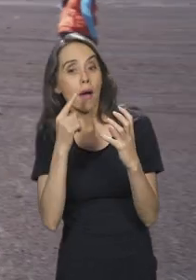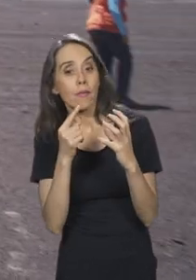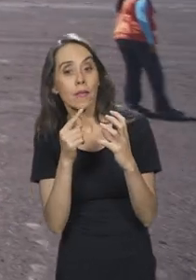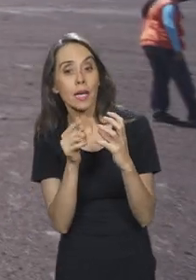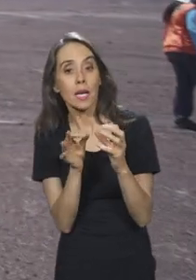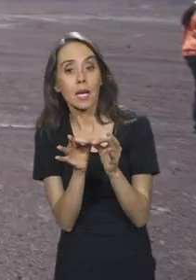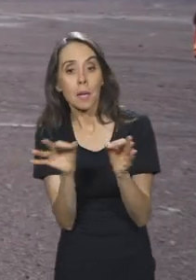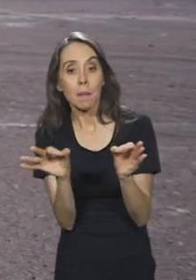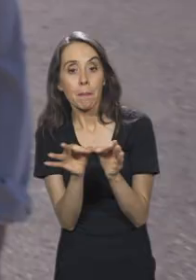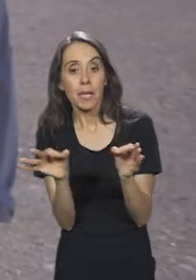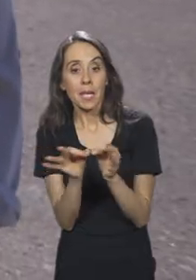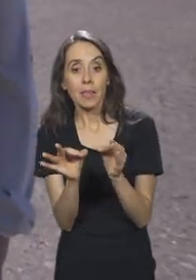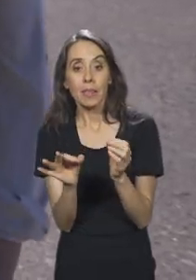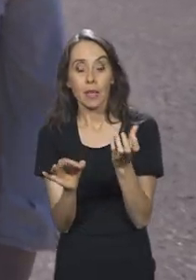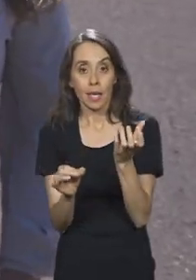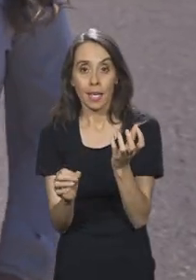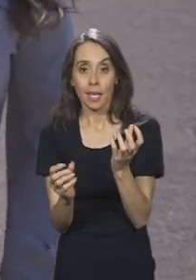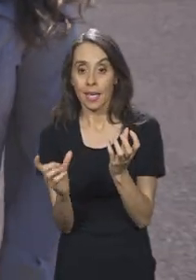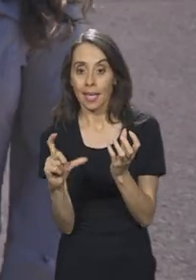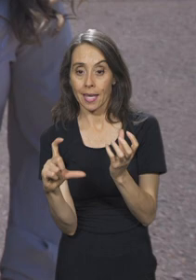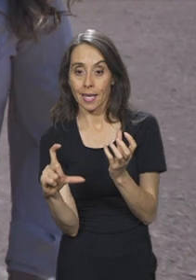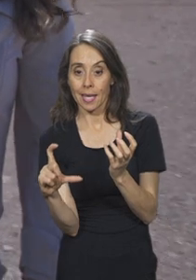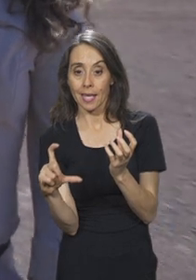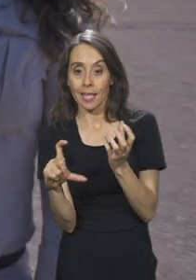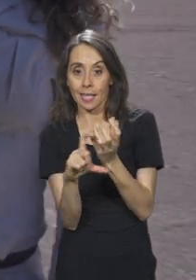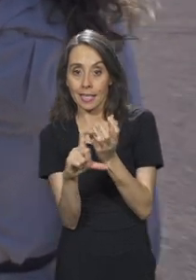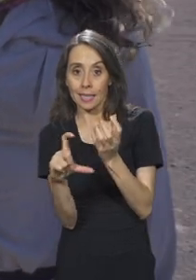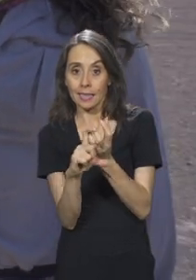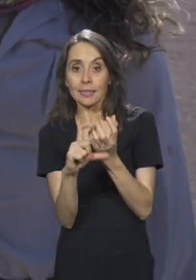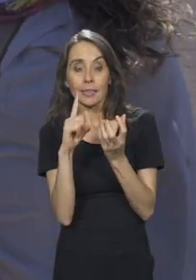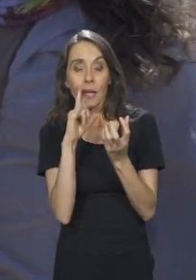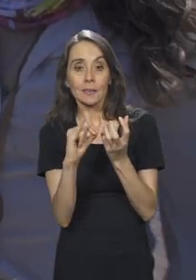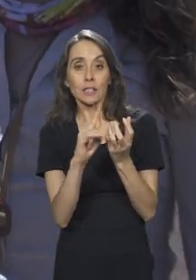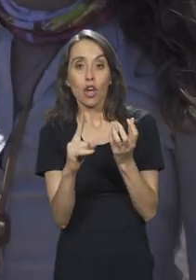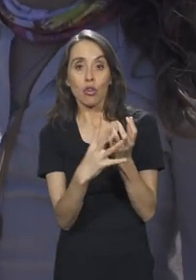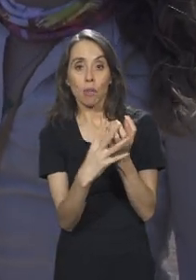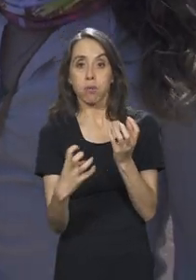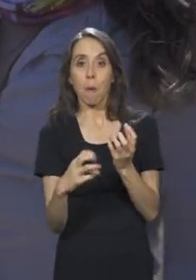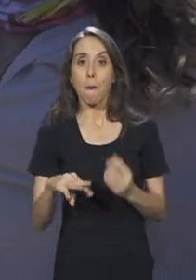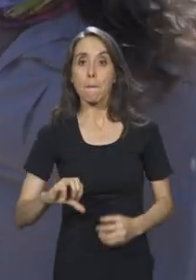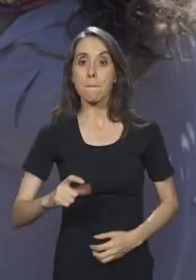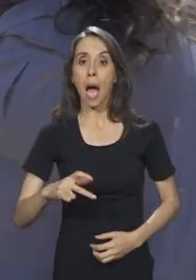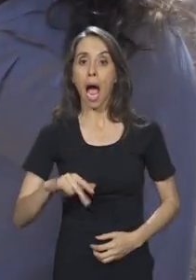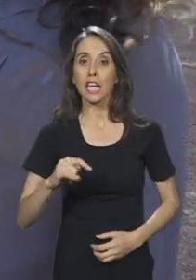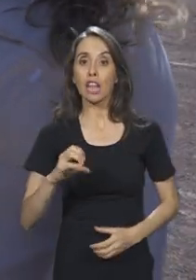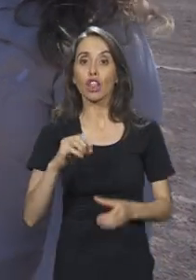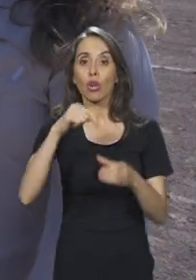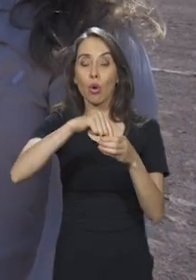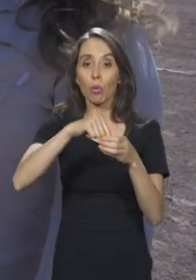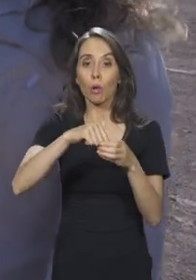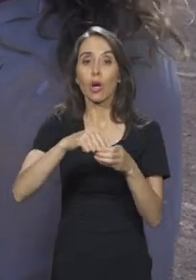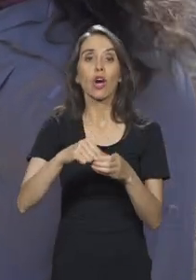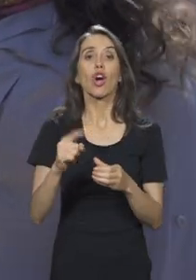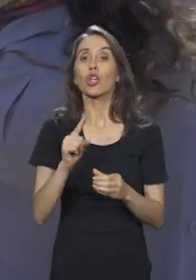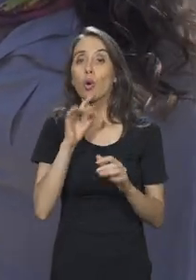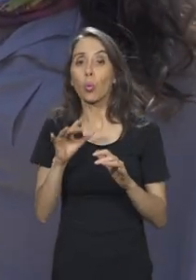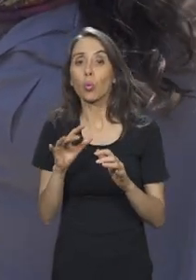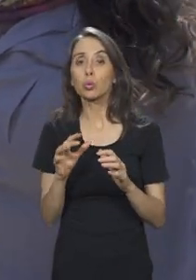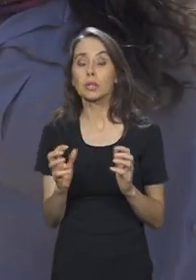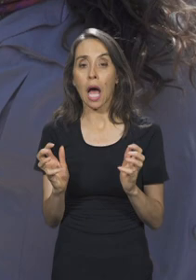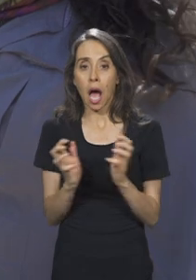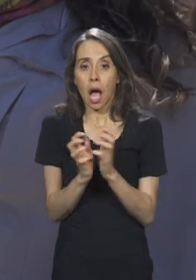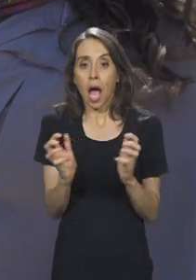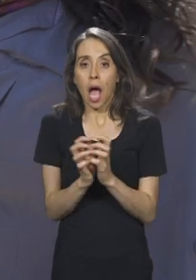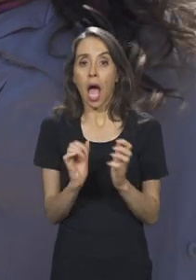una medición. Ya, entonces, este es el medidor de susceptibilidad magnética que nos ayuda entonces sin usar un